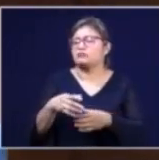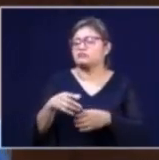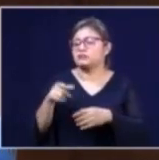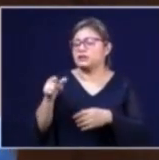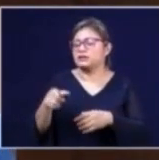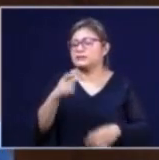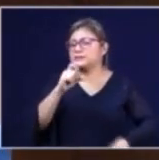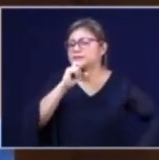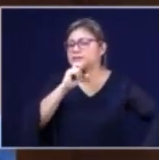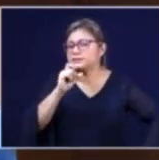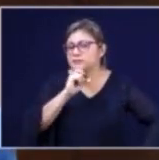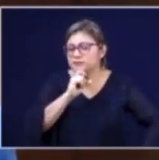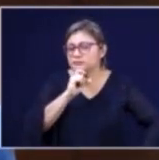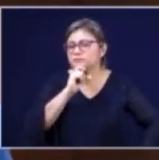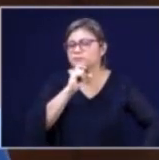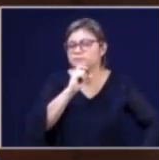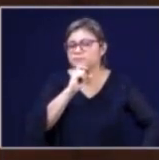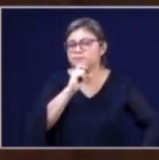la parte más débil.